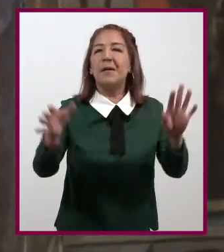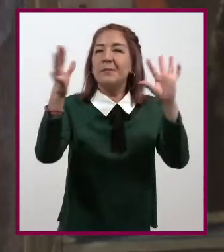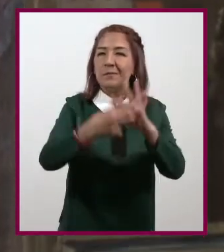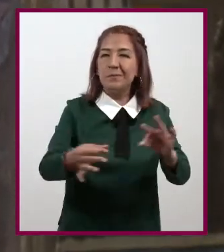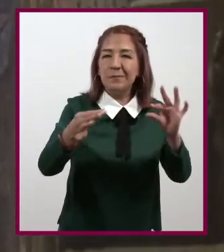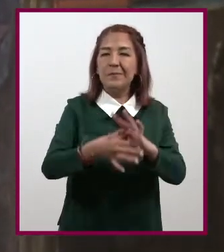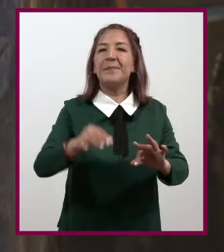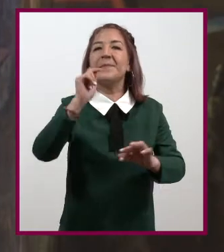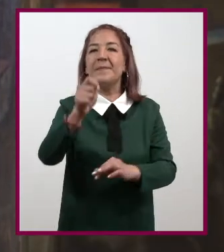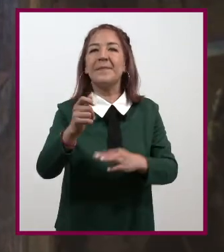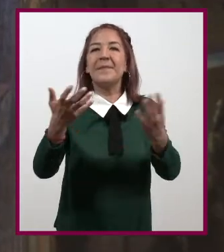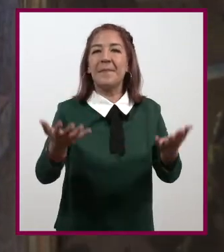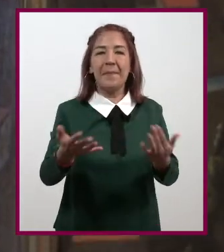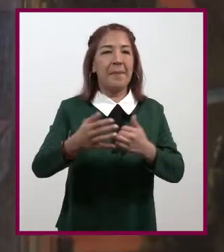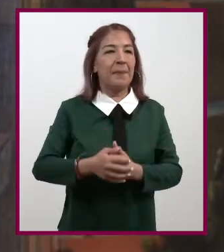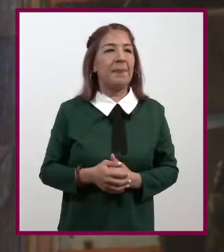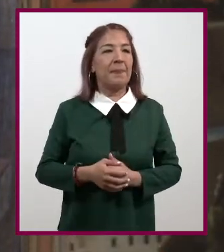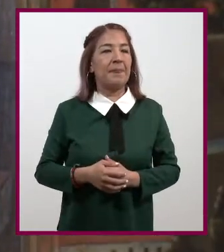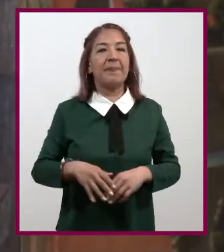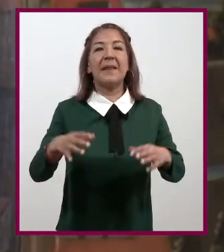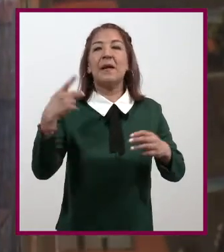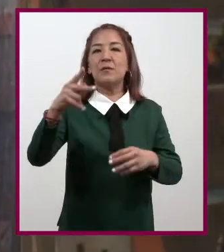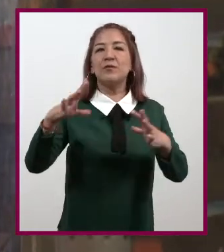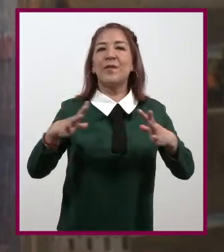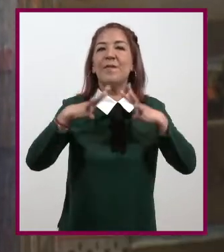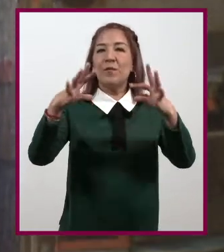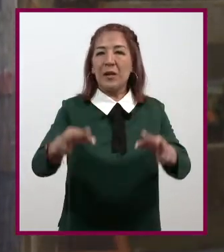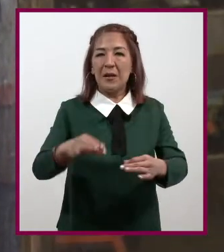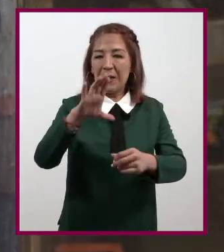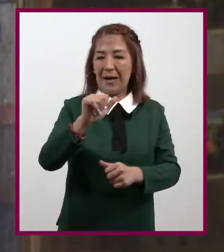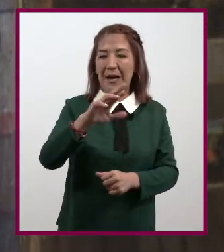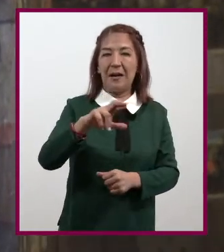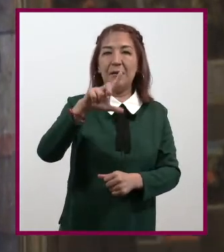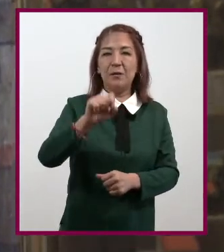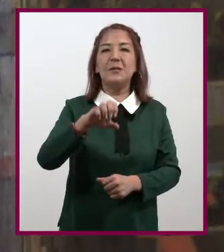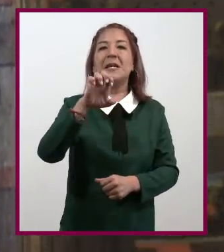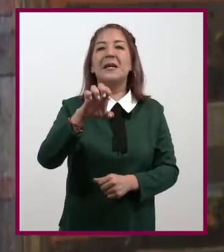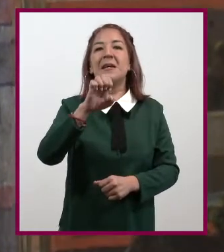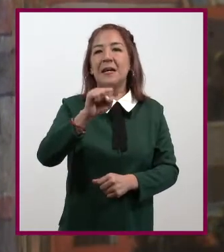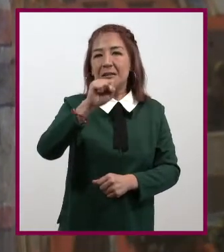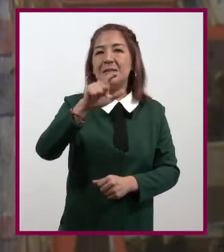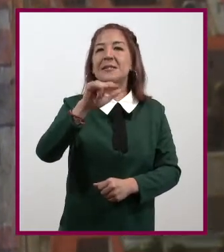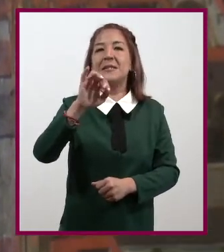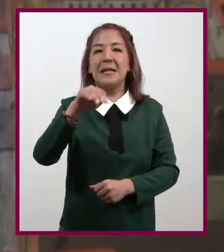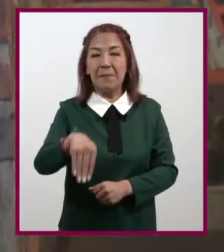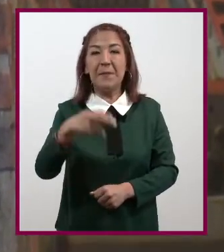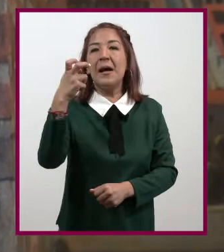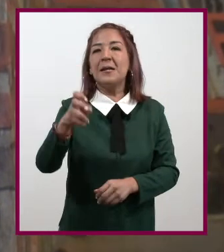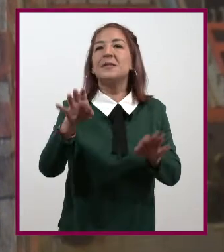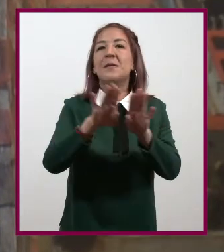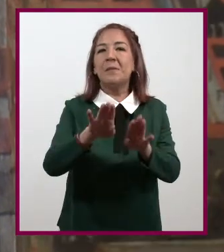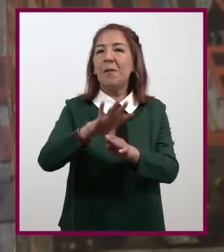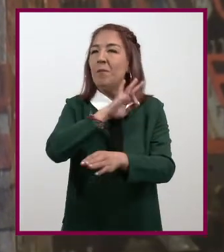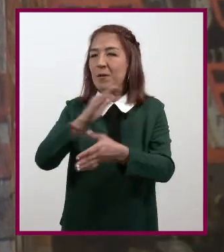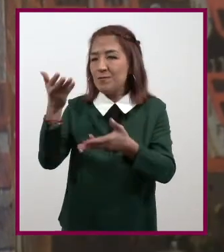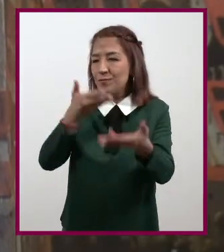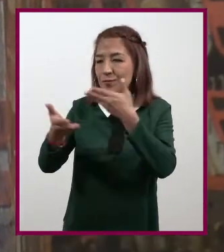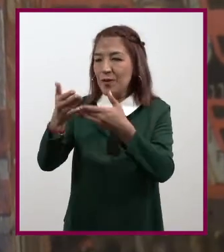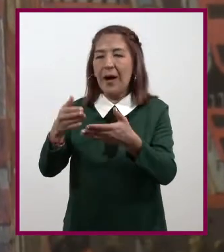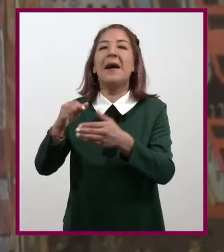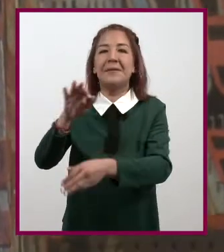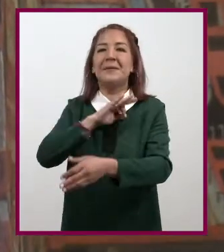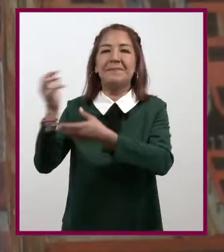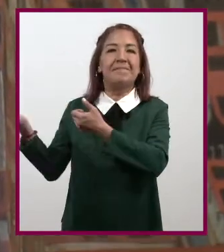acercamiento con Fundación Carlos Slim y hoy lo podemos disfrutar todos. En realidad,